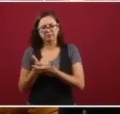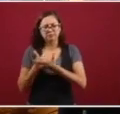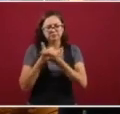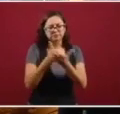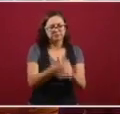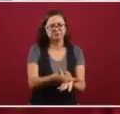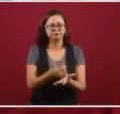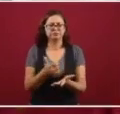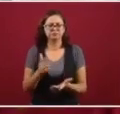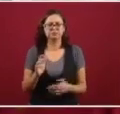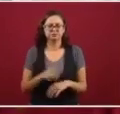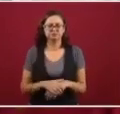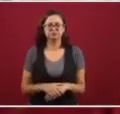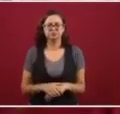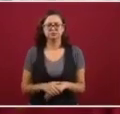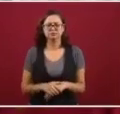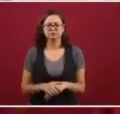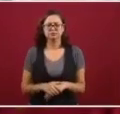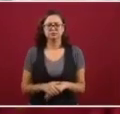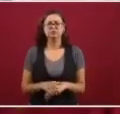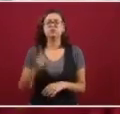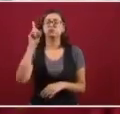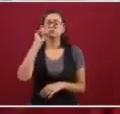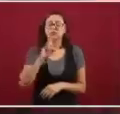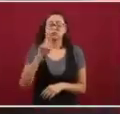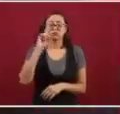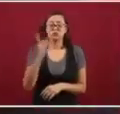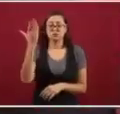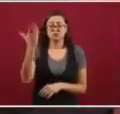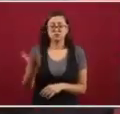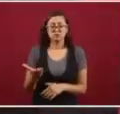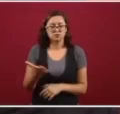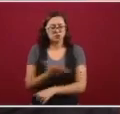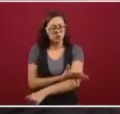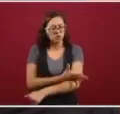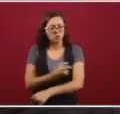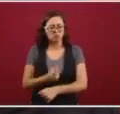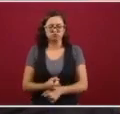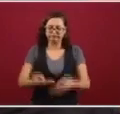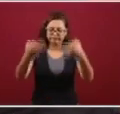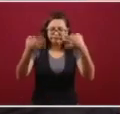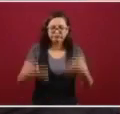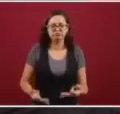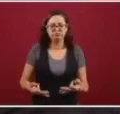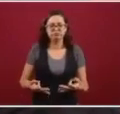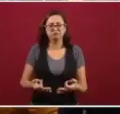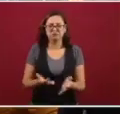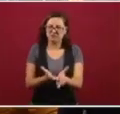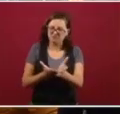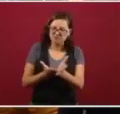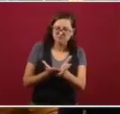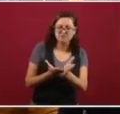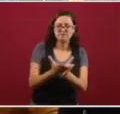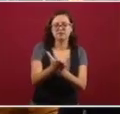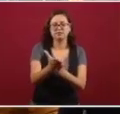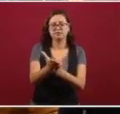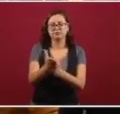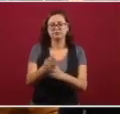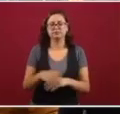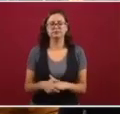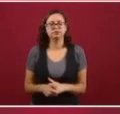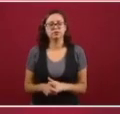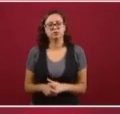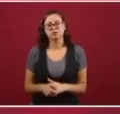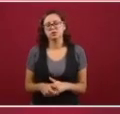ella puede ayudar mucho y es una mujer íntegra, recta, que eso